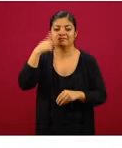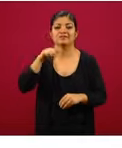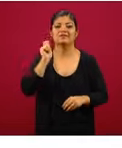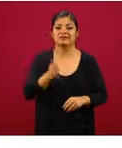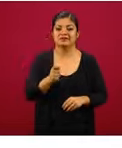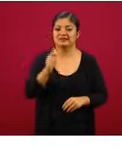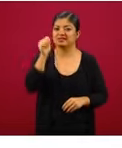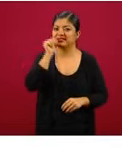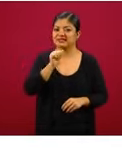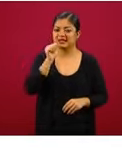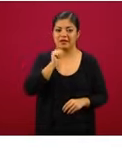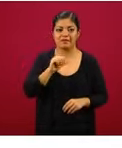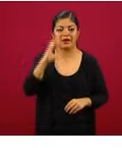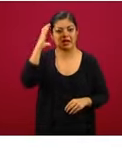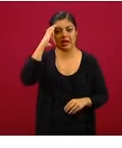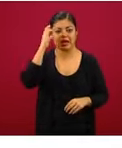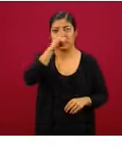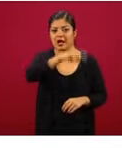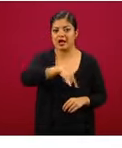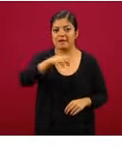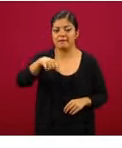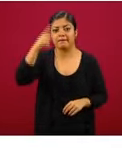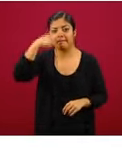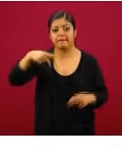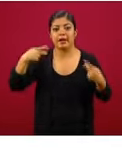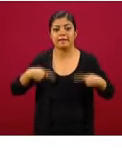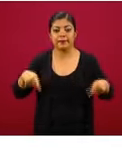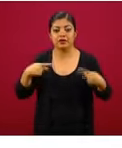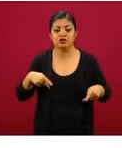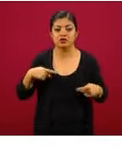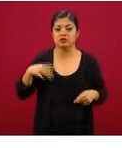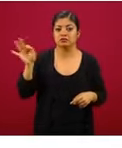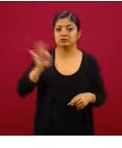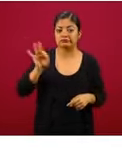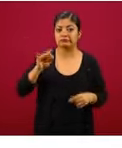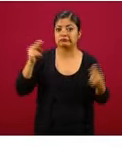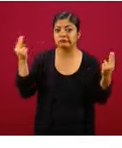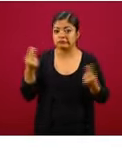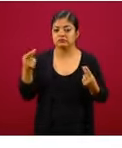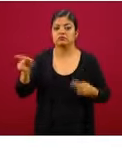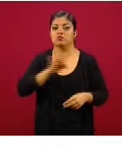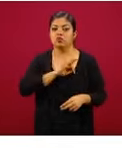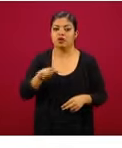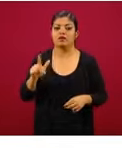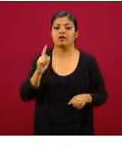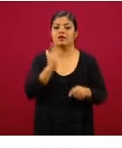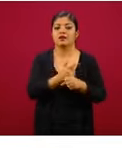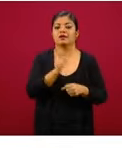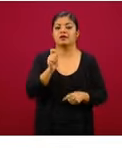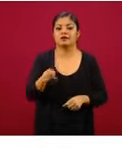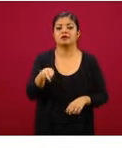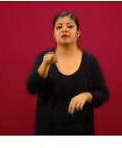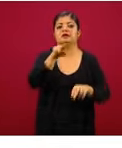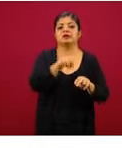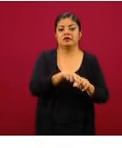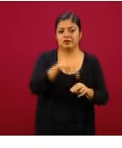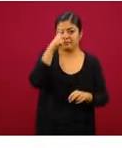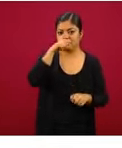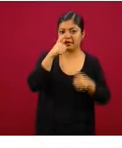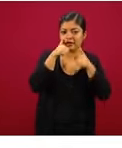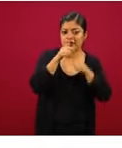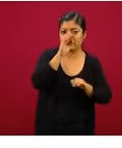siempre una disponibilidad de estas camas para que las personas que las requieran puedan siempre encontrar una a